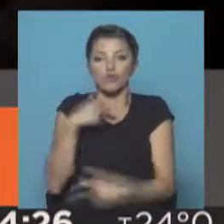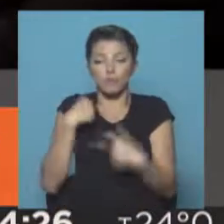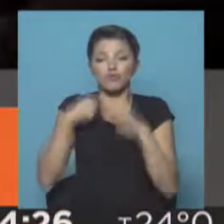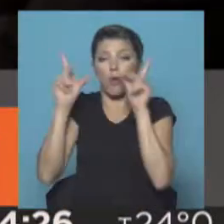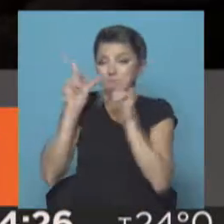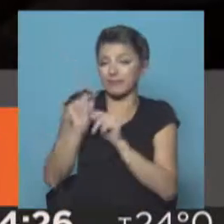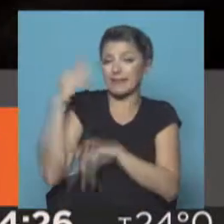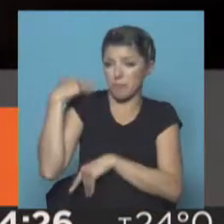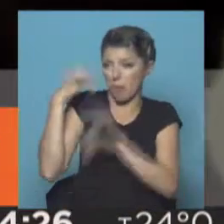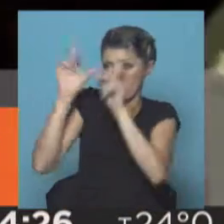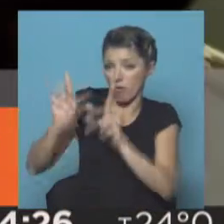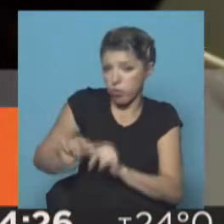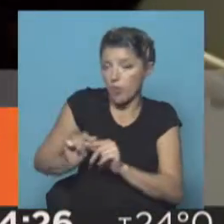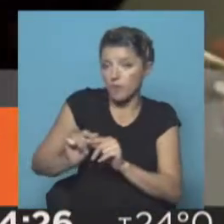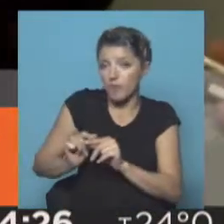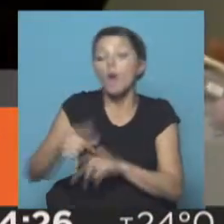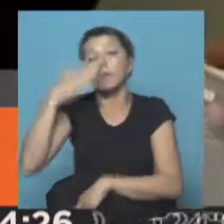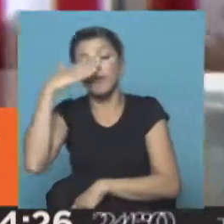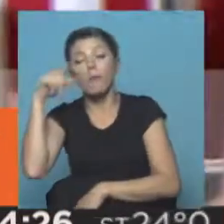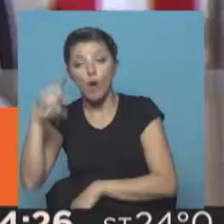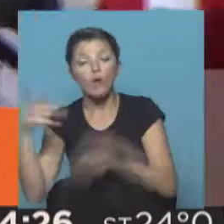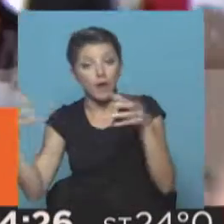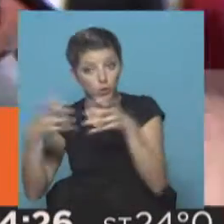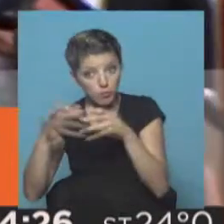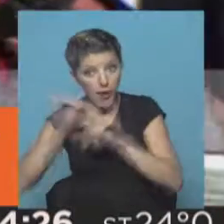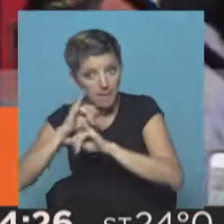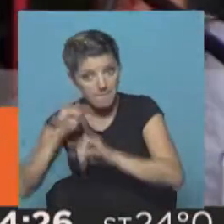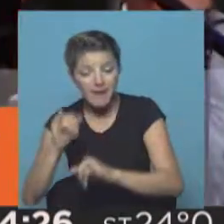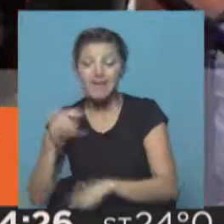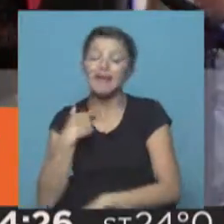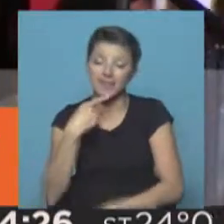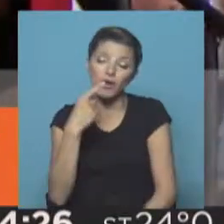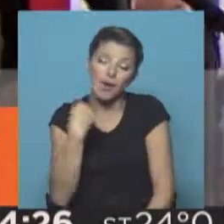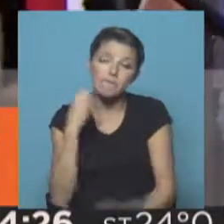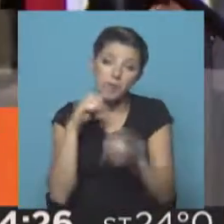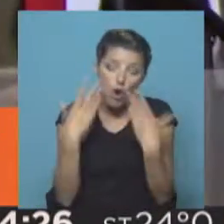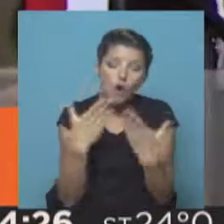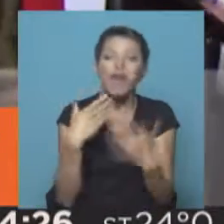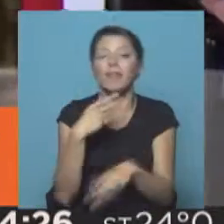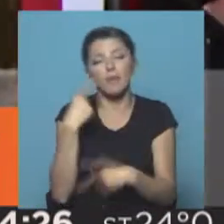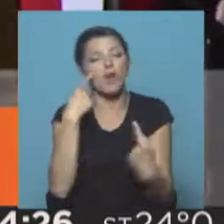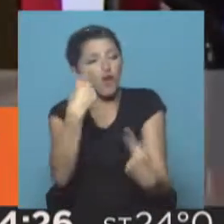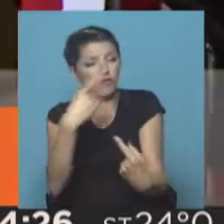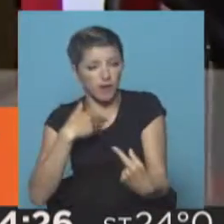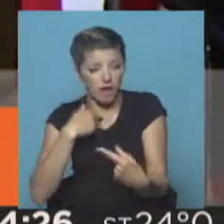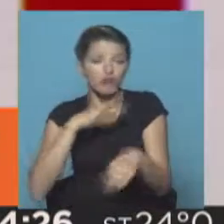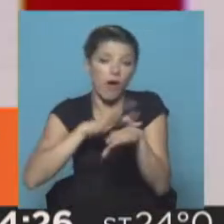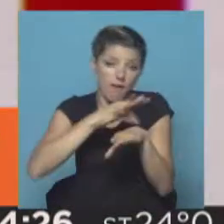neumonía tras evaluar con su equipo de campaña que admitir la dolencia pagaba menos costos que